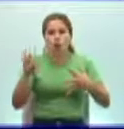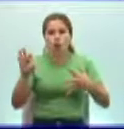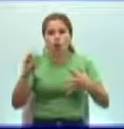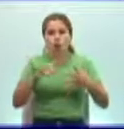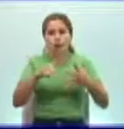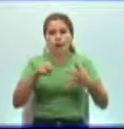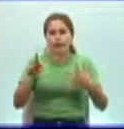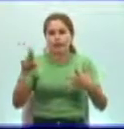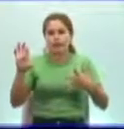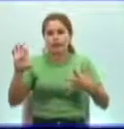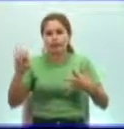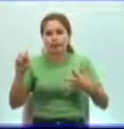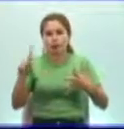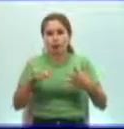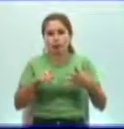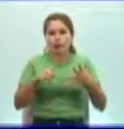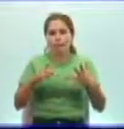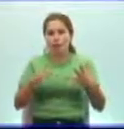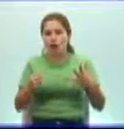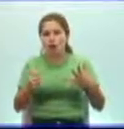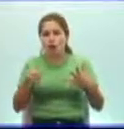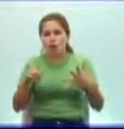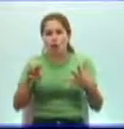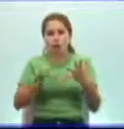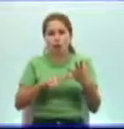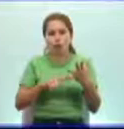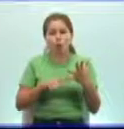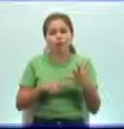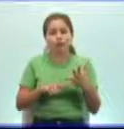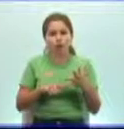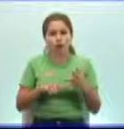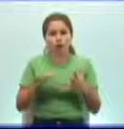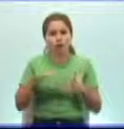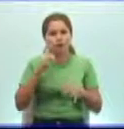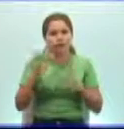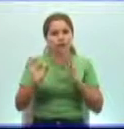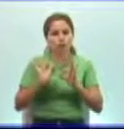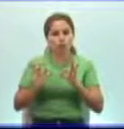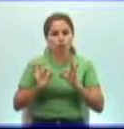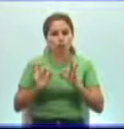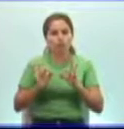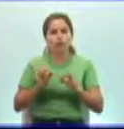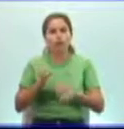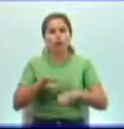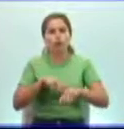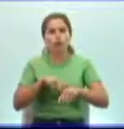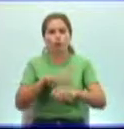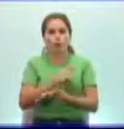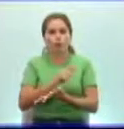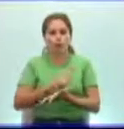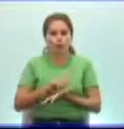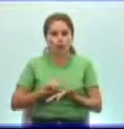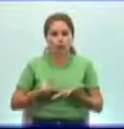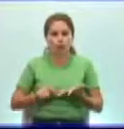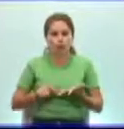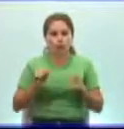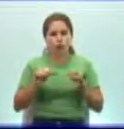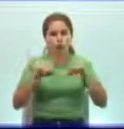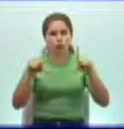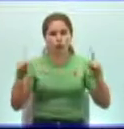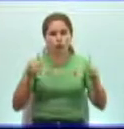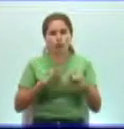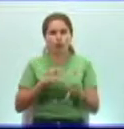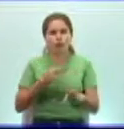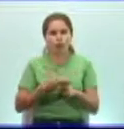los elementos de maniobra y control y los elementos de protección. Les doy entonces un tiempo para que tomen nota de este concepto y luego